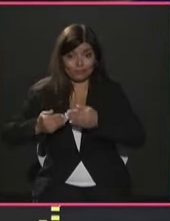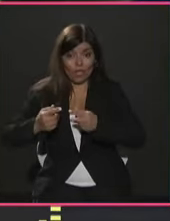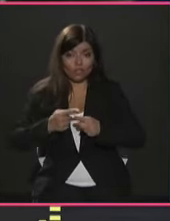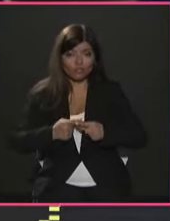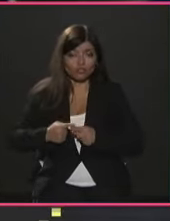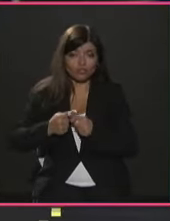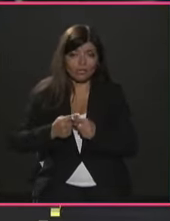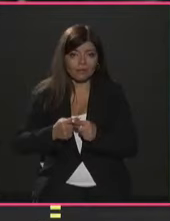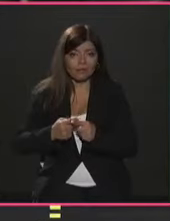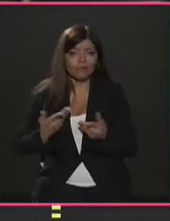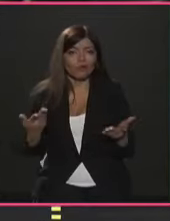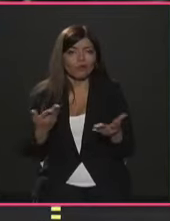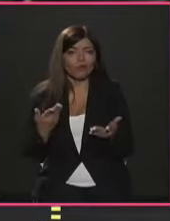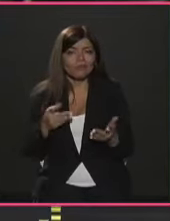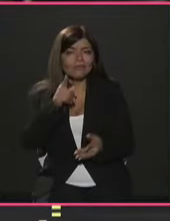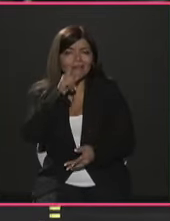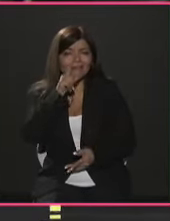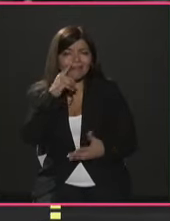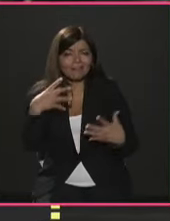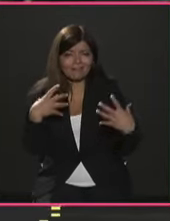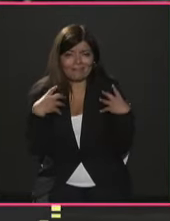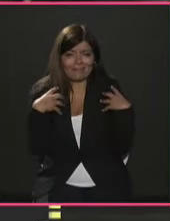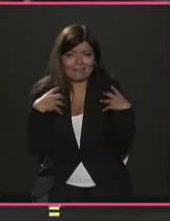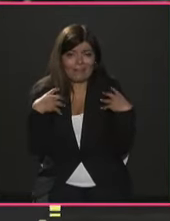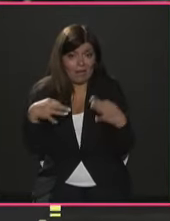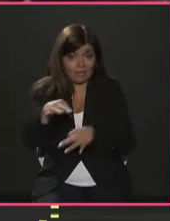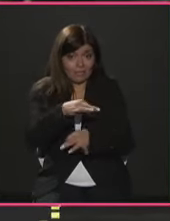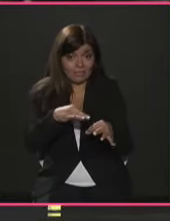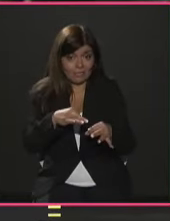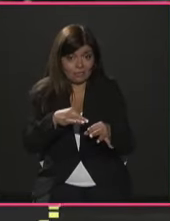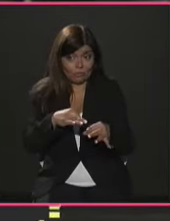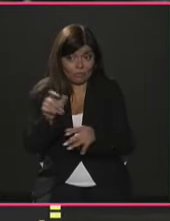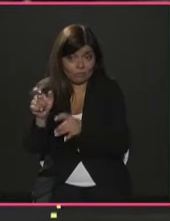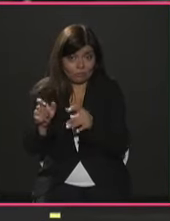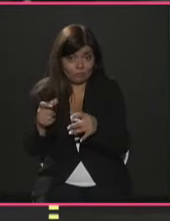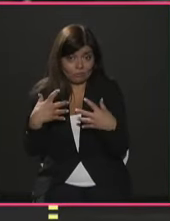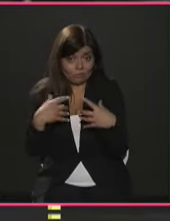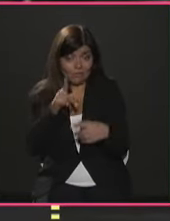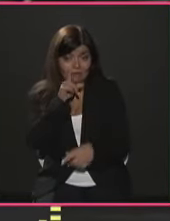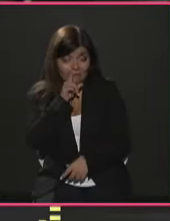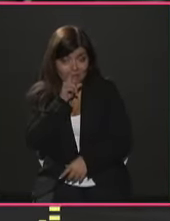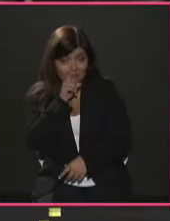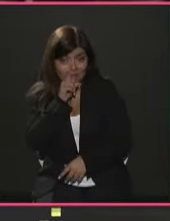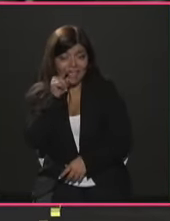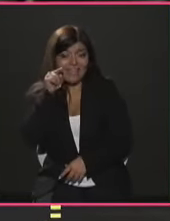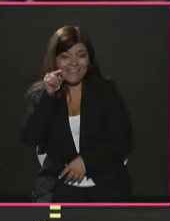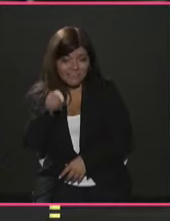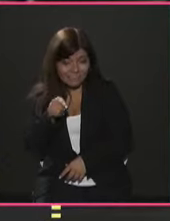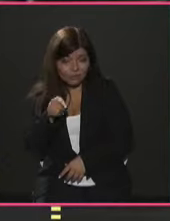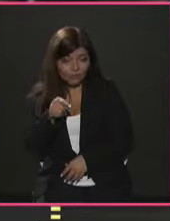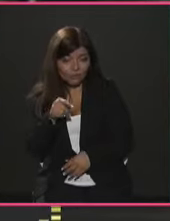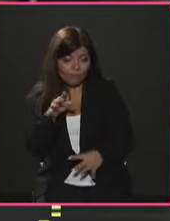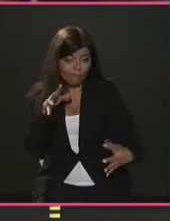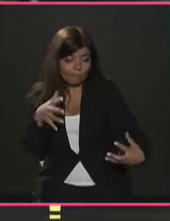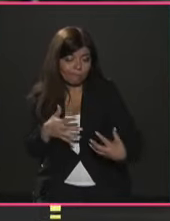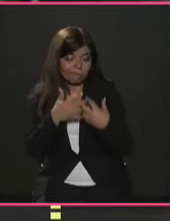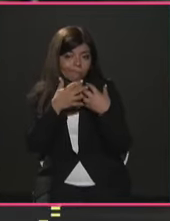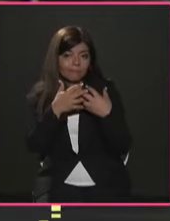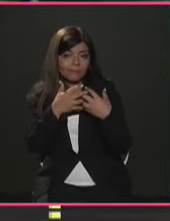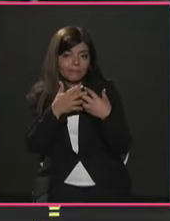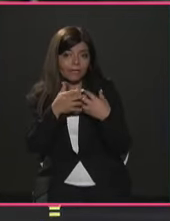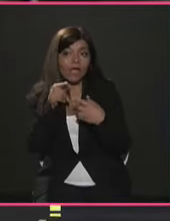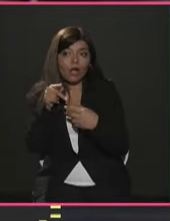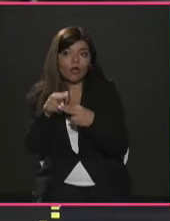hace eso lo lo hace el arquitecto lo hace el urbanista no esto lo hace